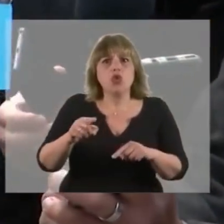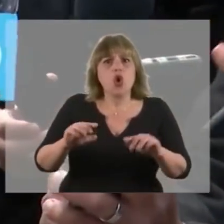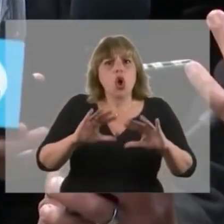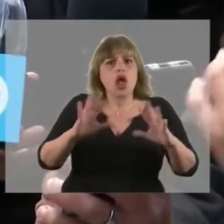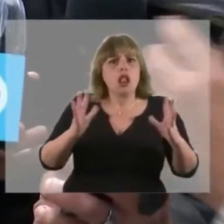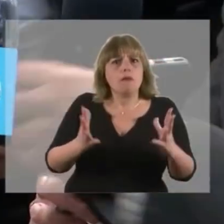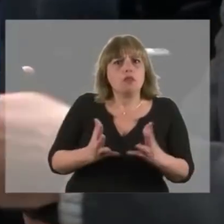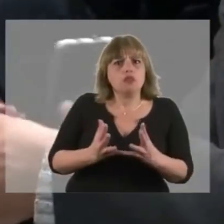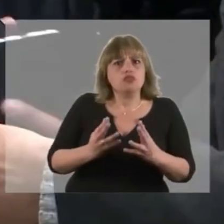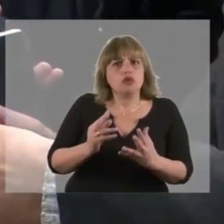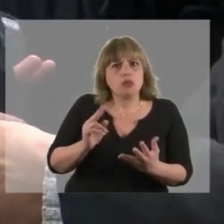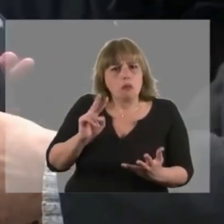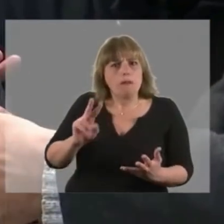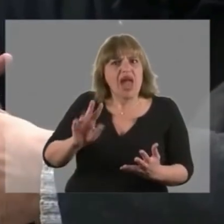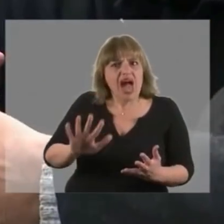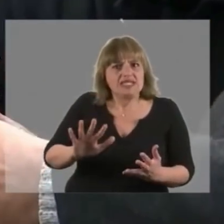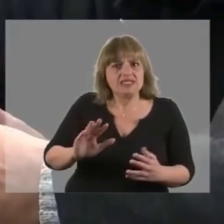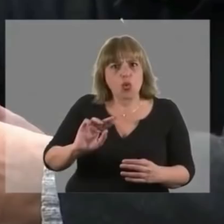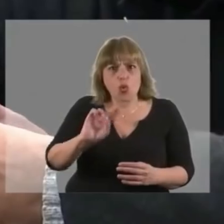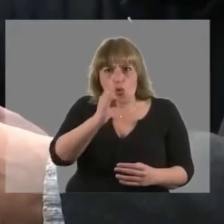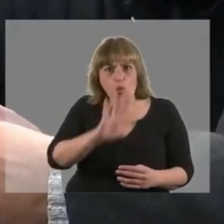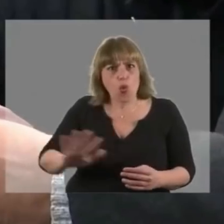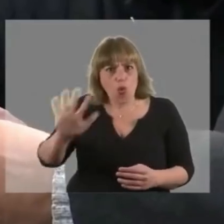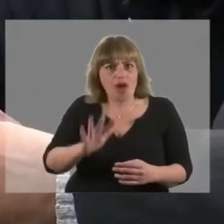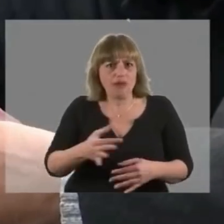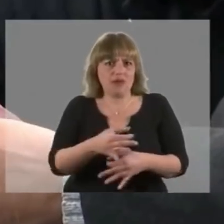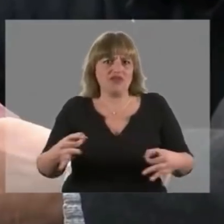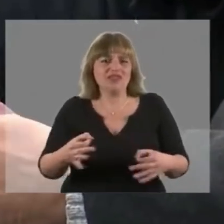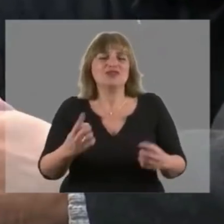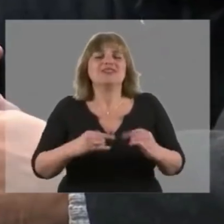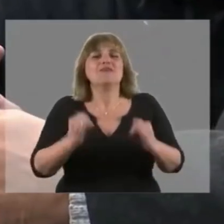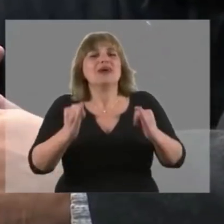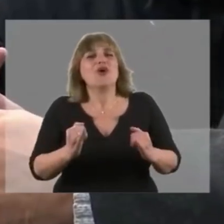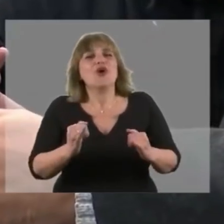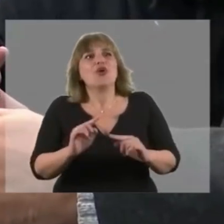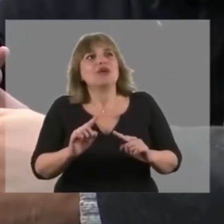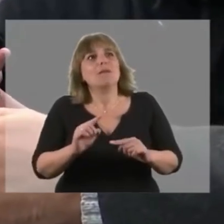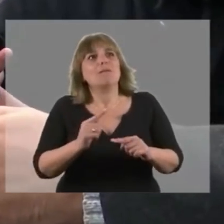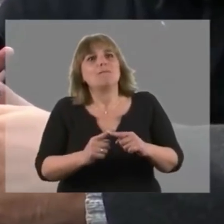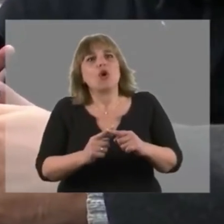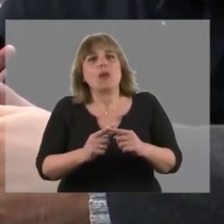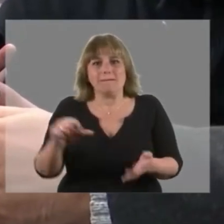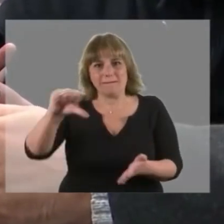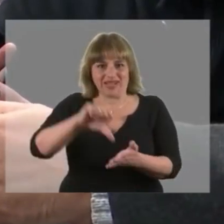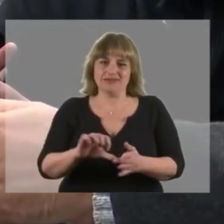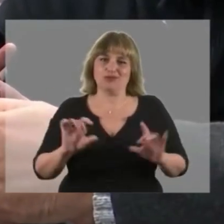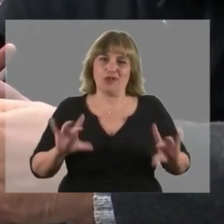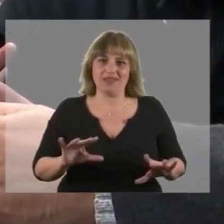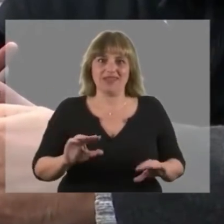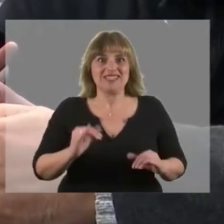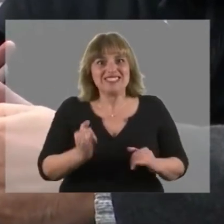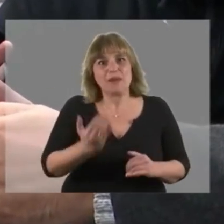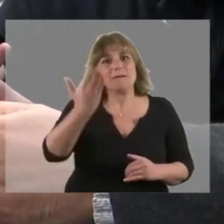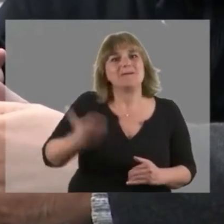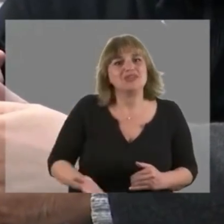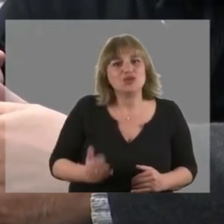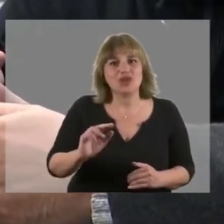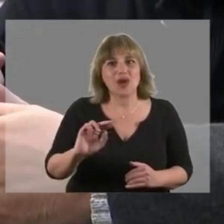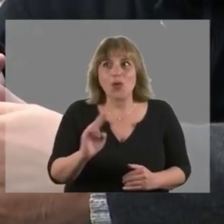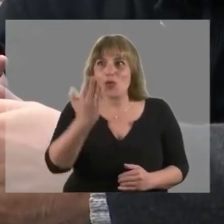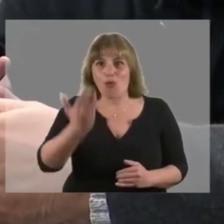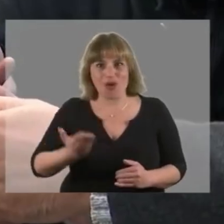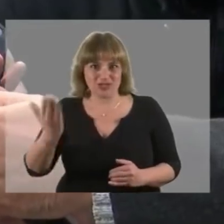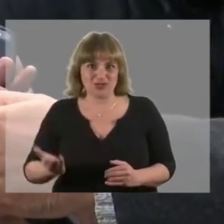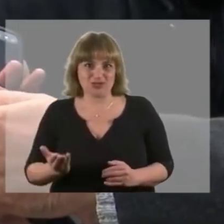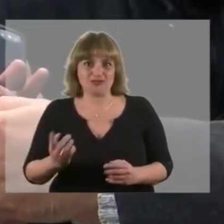¿no? El mundo habla de eso. Sí, yo diría que el mundo debería hablar de los uruguayos. Recién un vecino